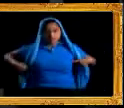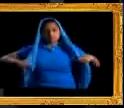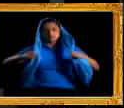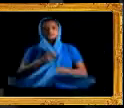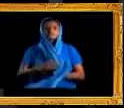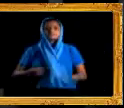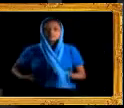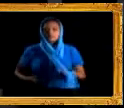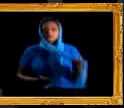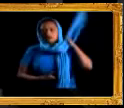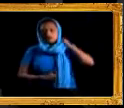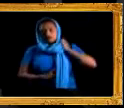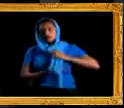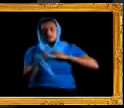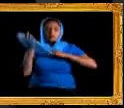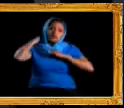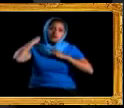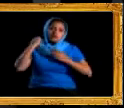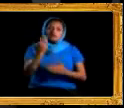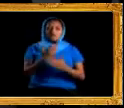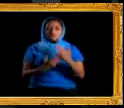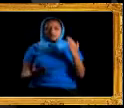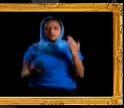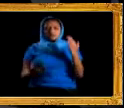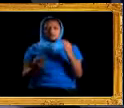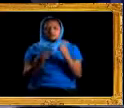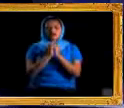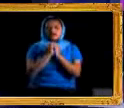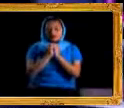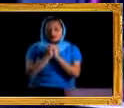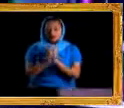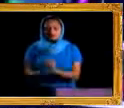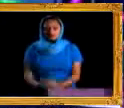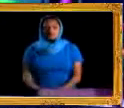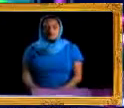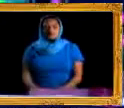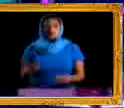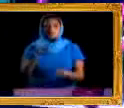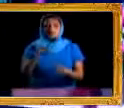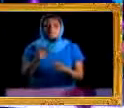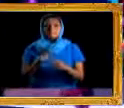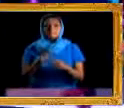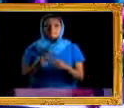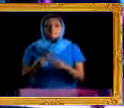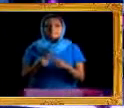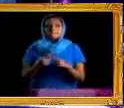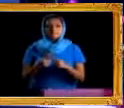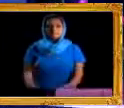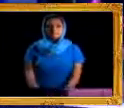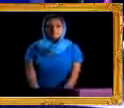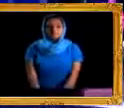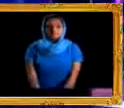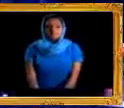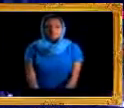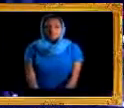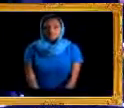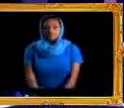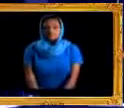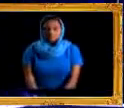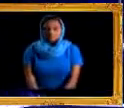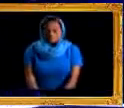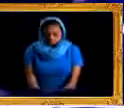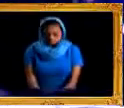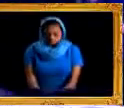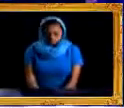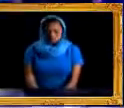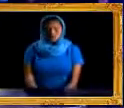tú estás dentro de la economía del reino de Dios, que ha sido comprado con la sangre preciosa del Cordero de